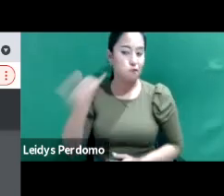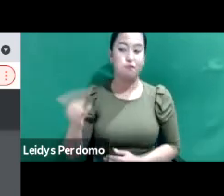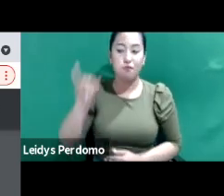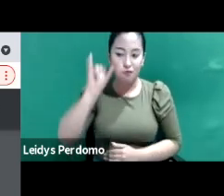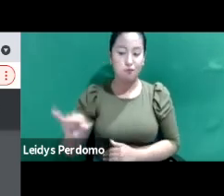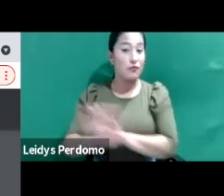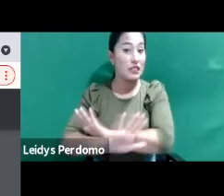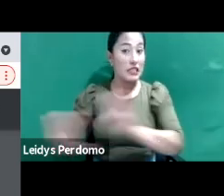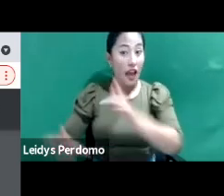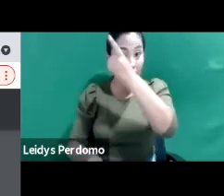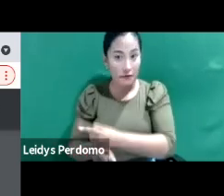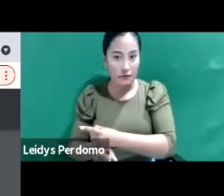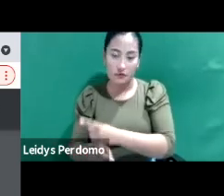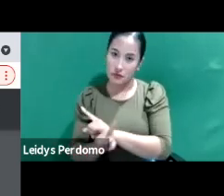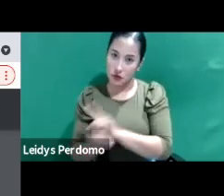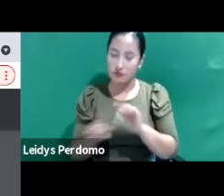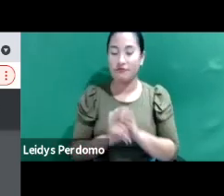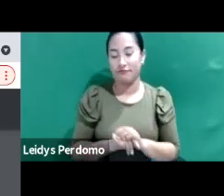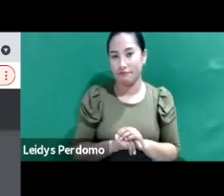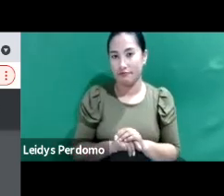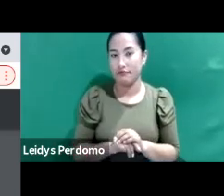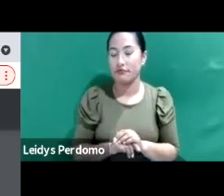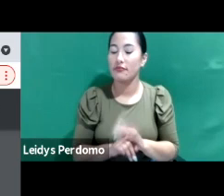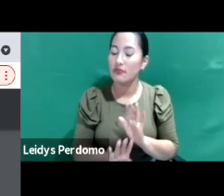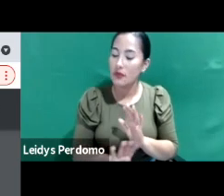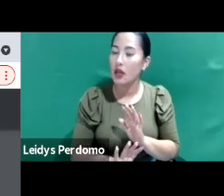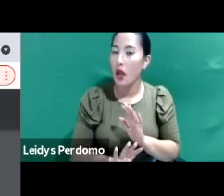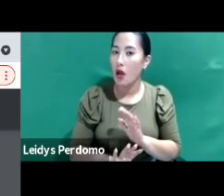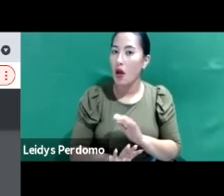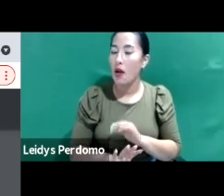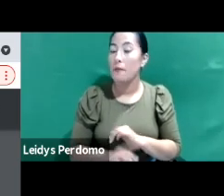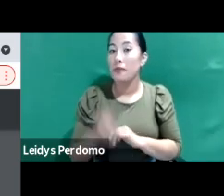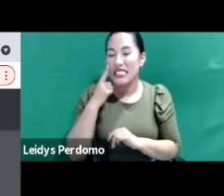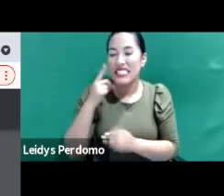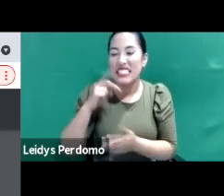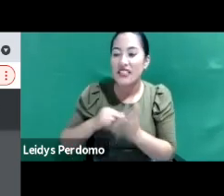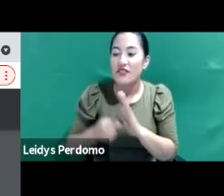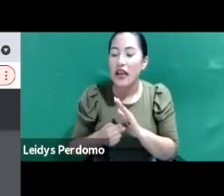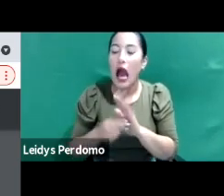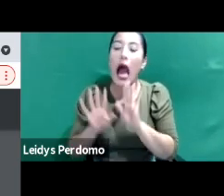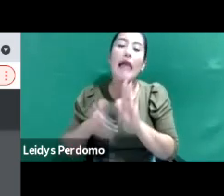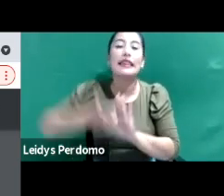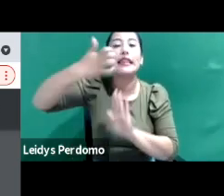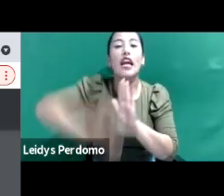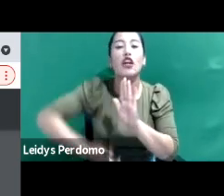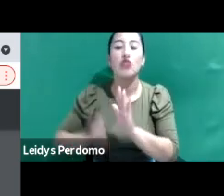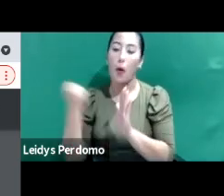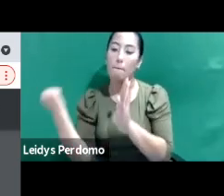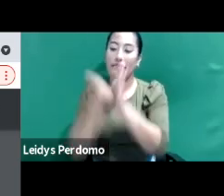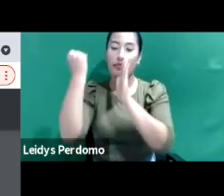base, pero digamos que nosotros no vamos a trabajar sobre el rótulo diagnóstico. Es decir, no vamos a